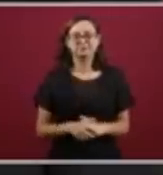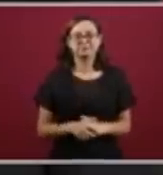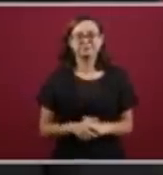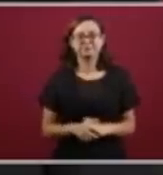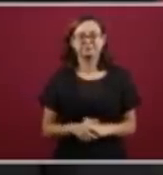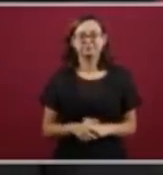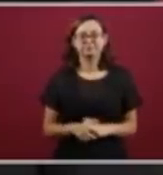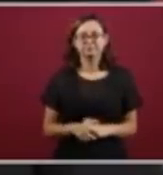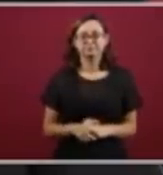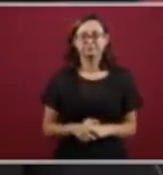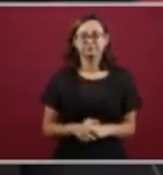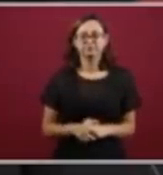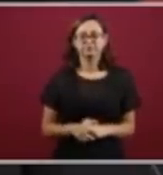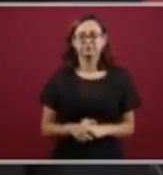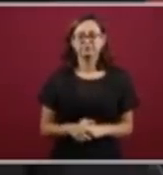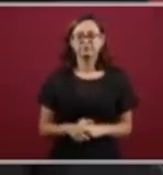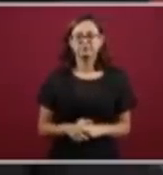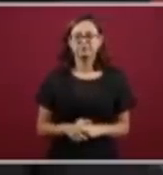sin